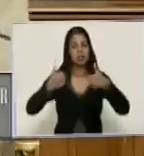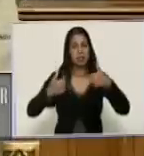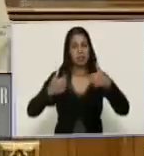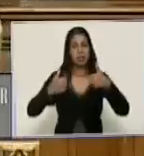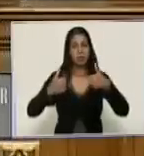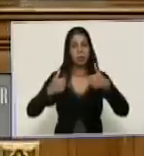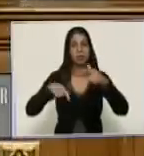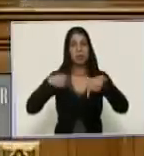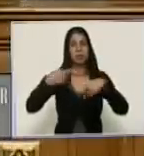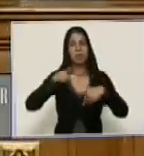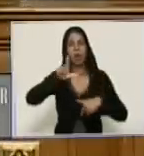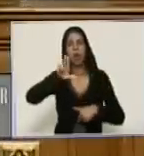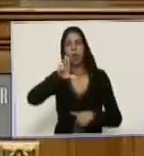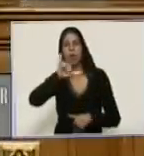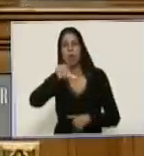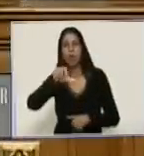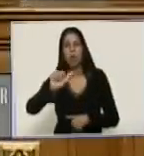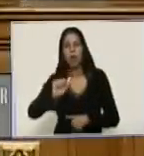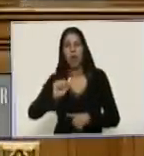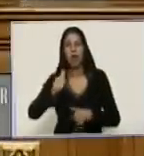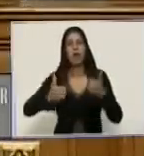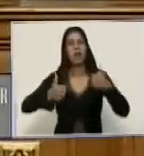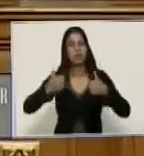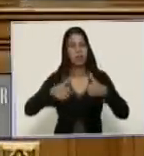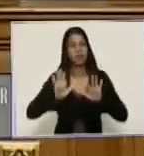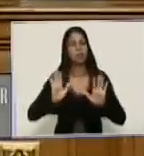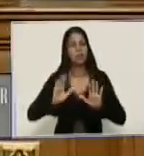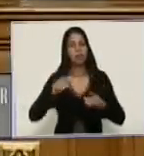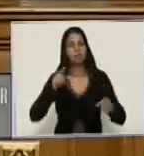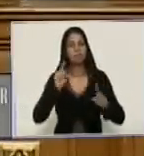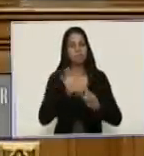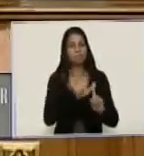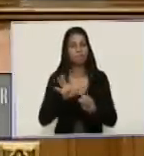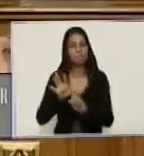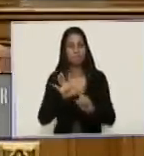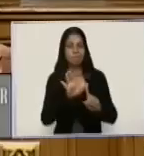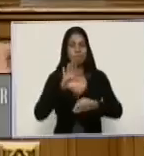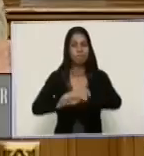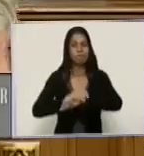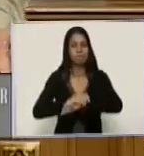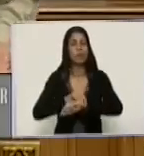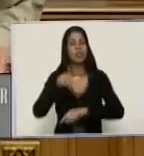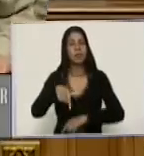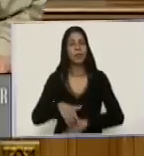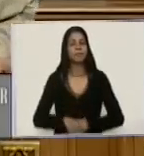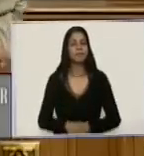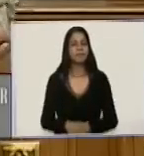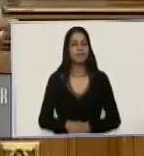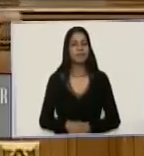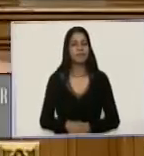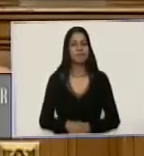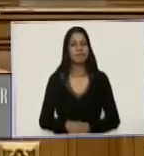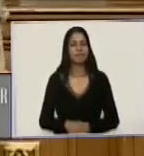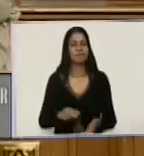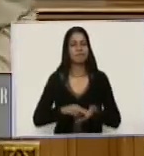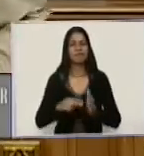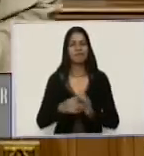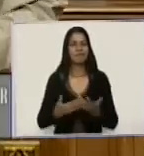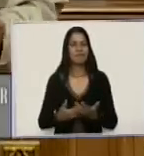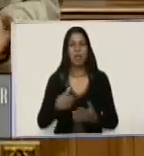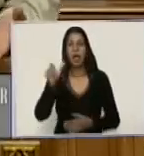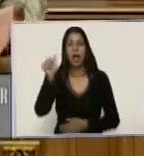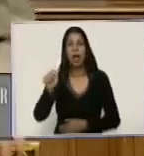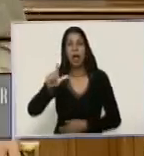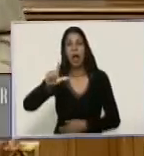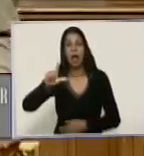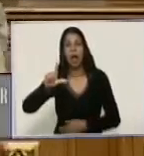de Lula. Ya lo hicieron. Entonces, ¿de qué estamos hablando? Almagro. Almagro